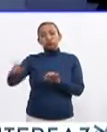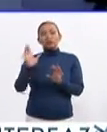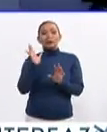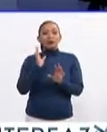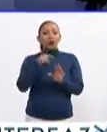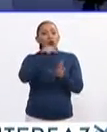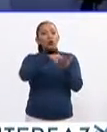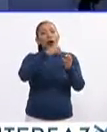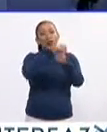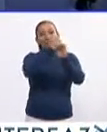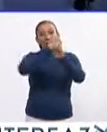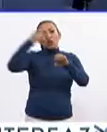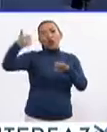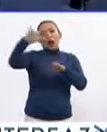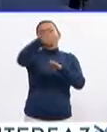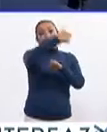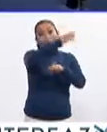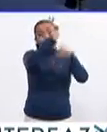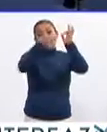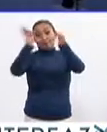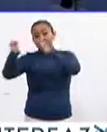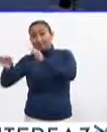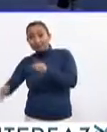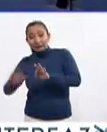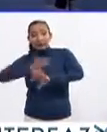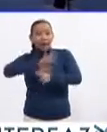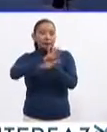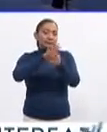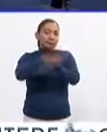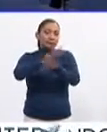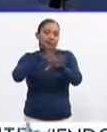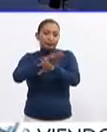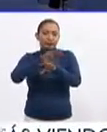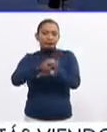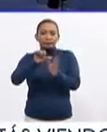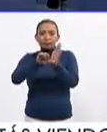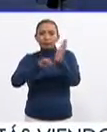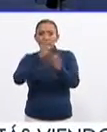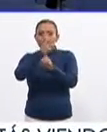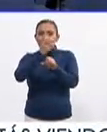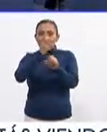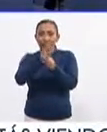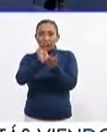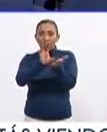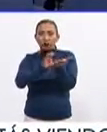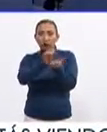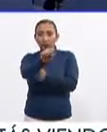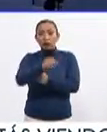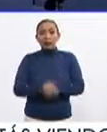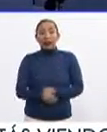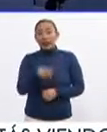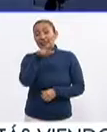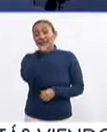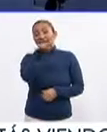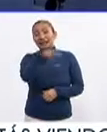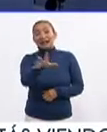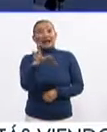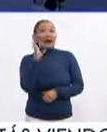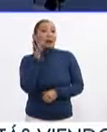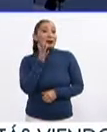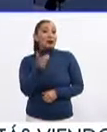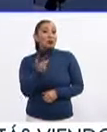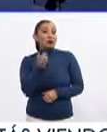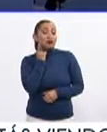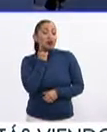congresos locales y que finalmente se haga esta modificación 10ª al artículo 3º de la Constitución. Al menos 17 congresos